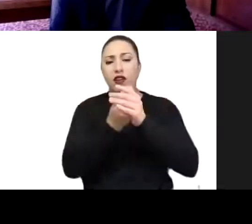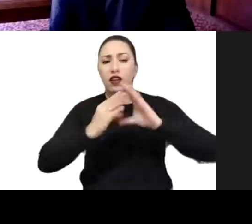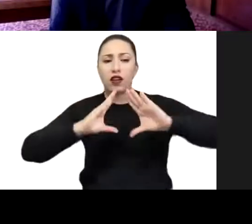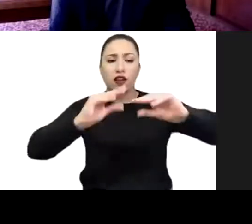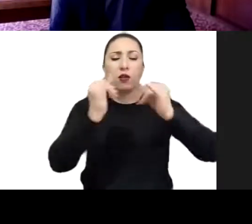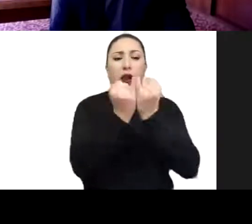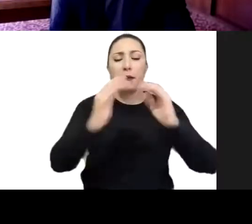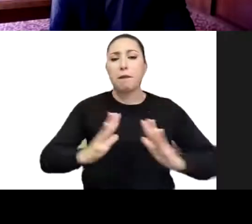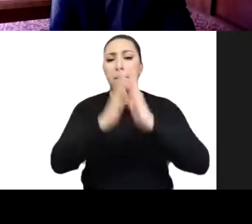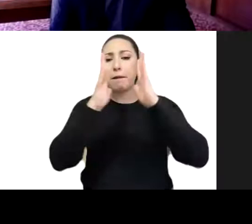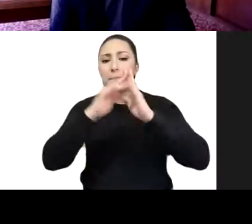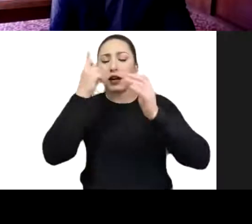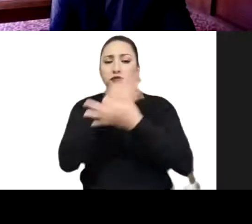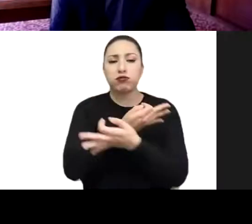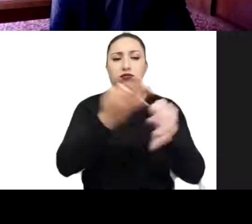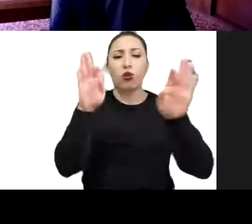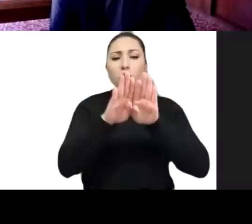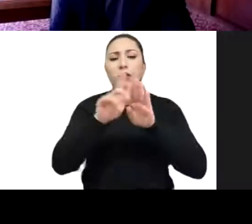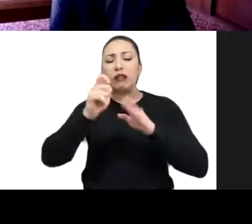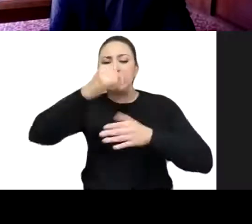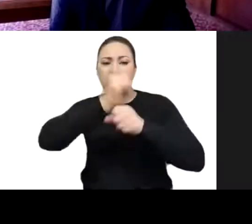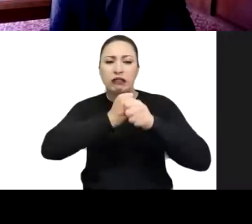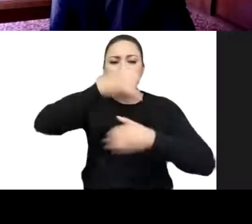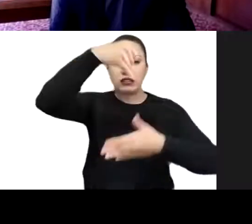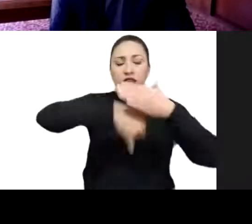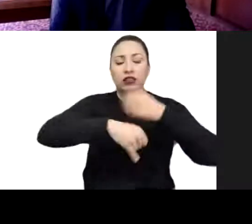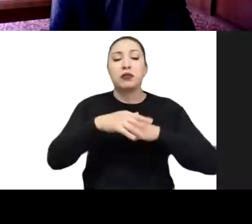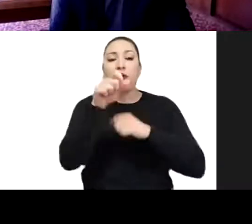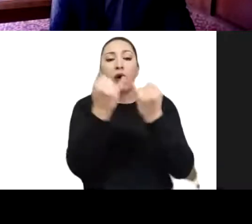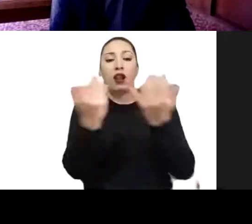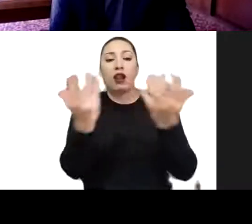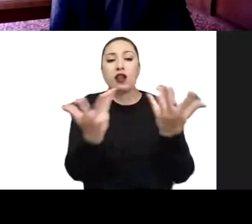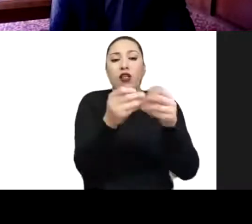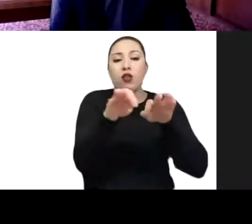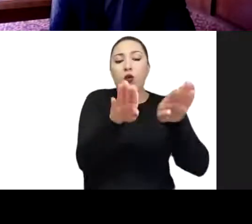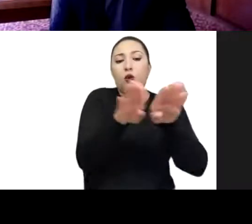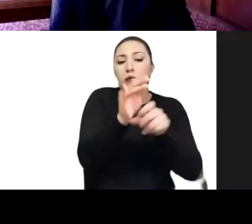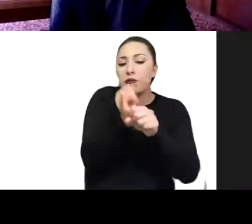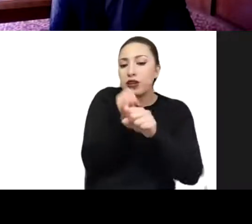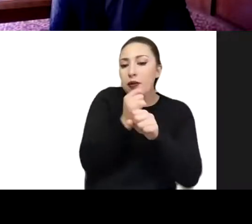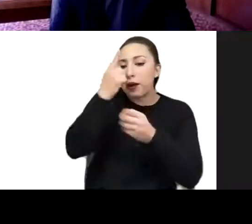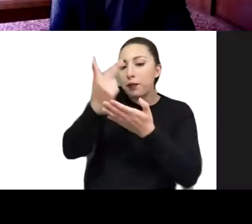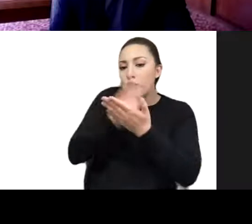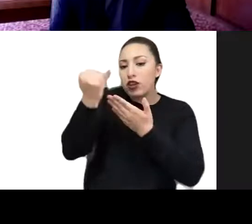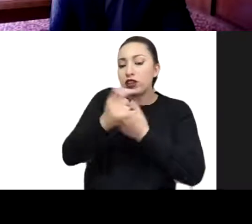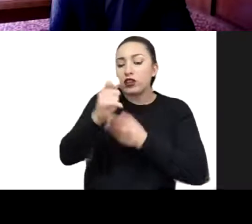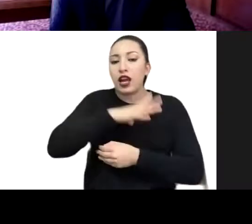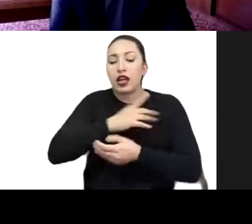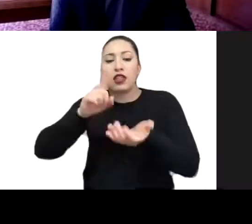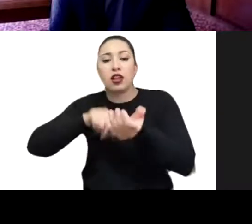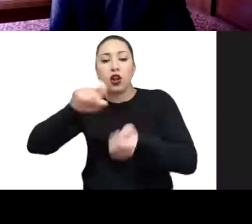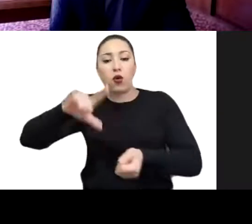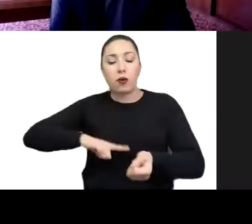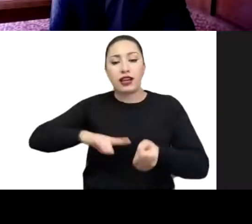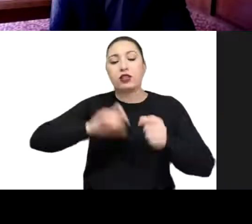de divulgación del conocimiento. Asimismo, trabaja como consultora y proyectos para instituciones gubernamentales,